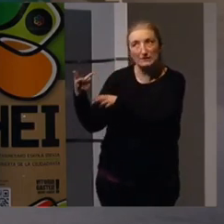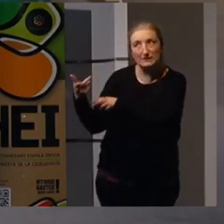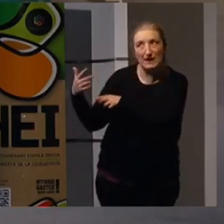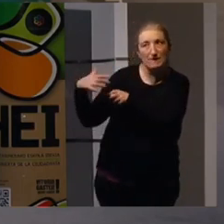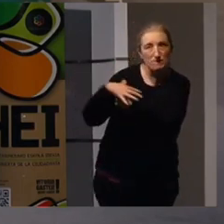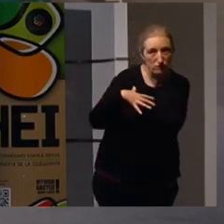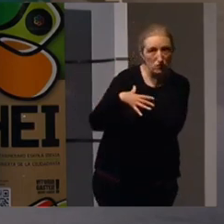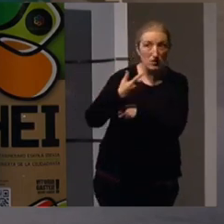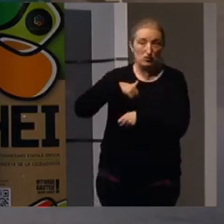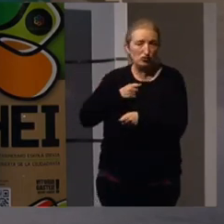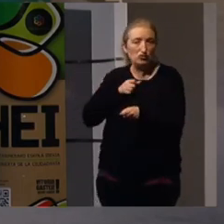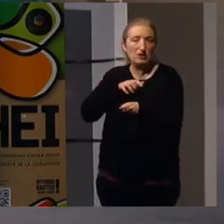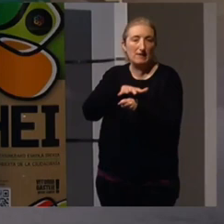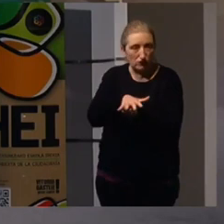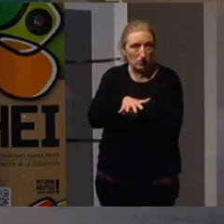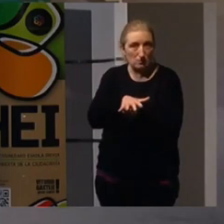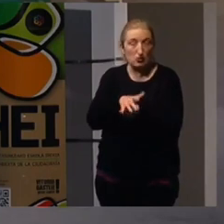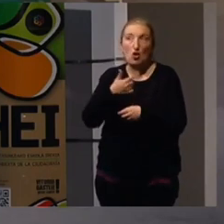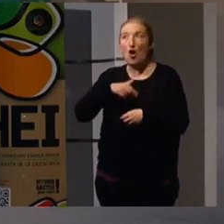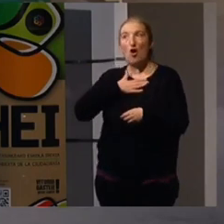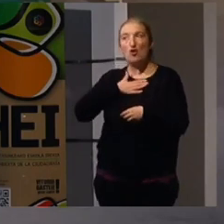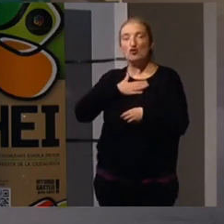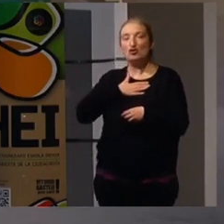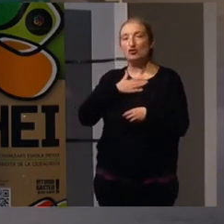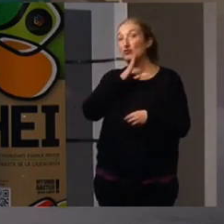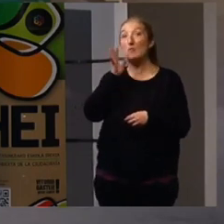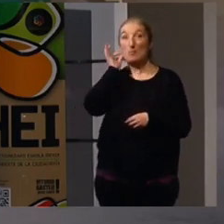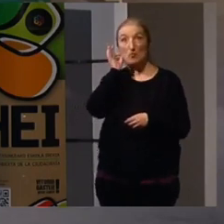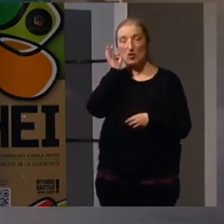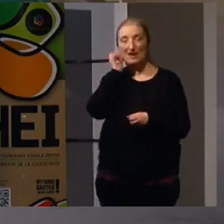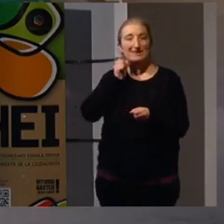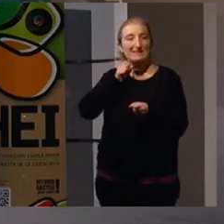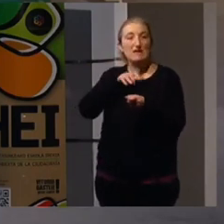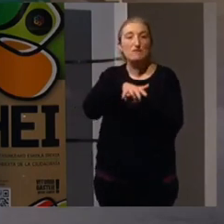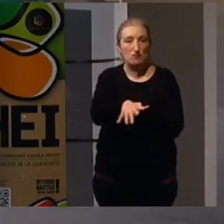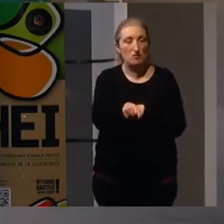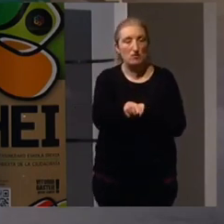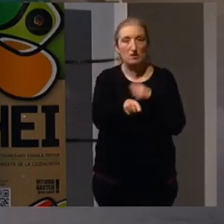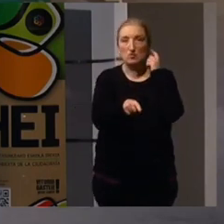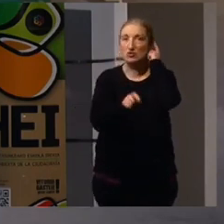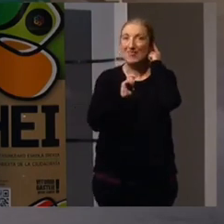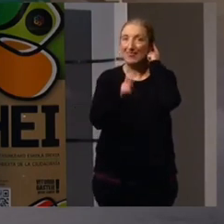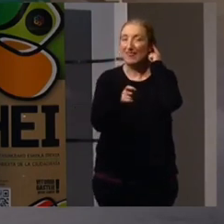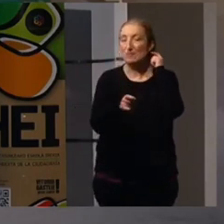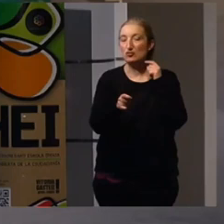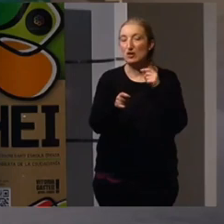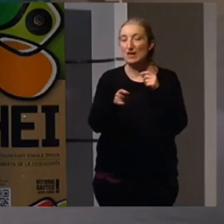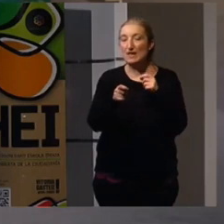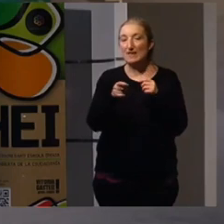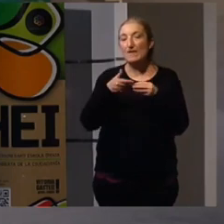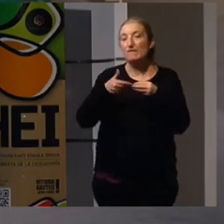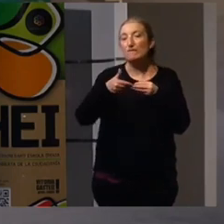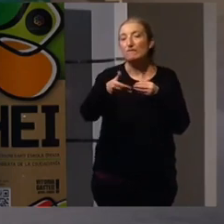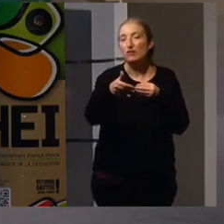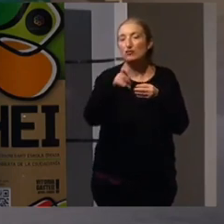familia, por nosotros mismos, o nosotras mismas como mujeres, y esas propias expectativas de